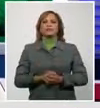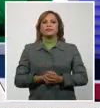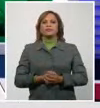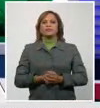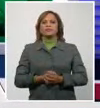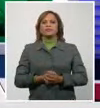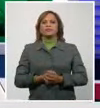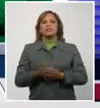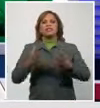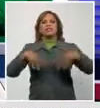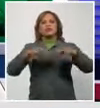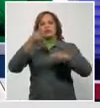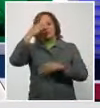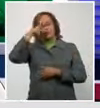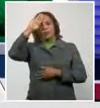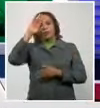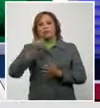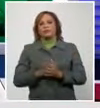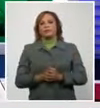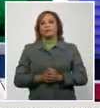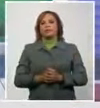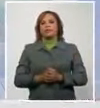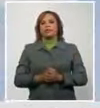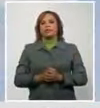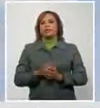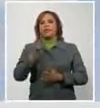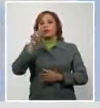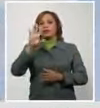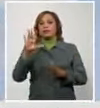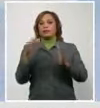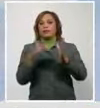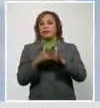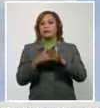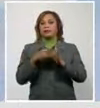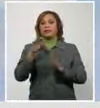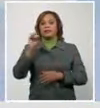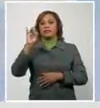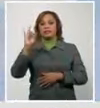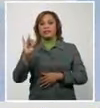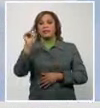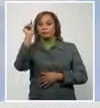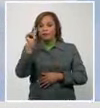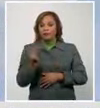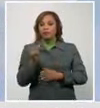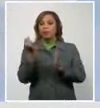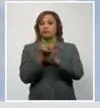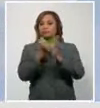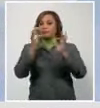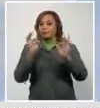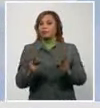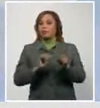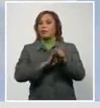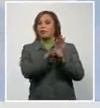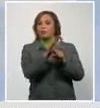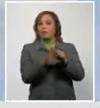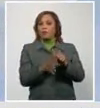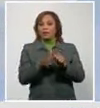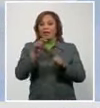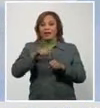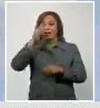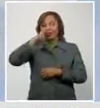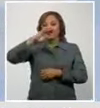situación de Cuba. De los 15.007 personas que se han diagnosticado con la enfermedad en nuestro